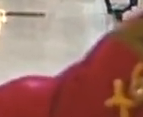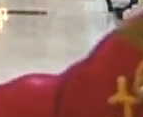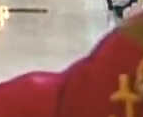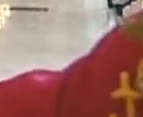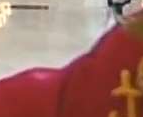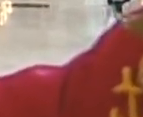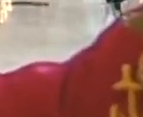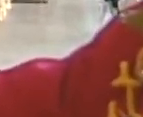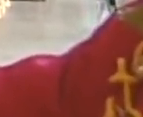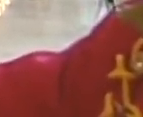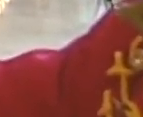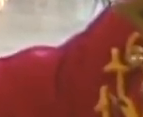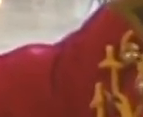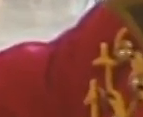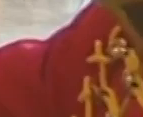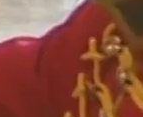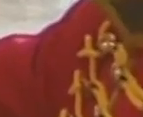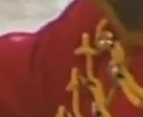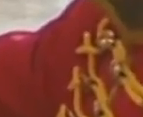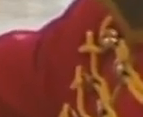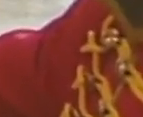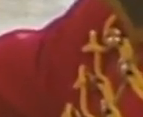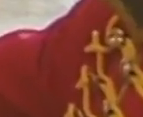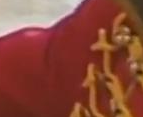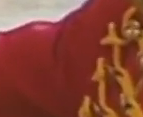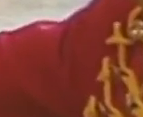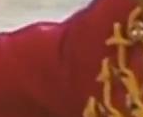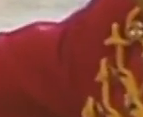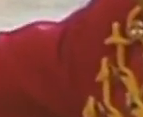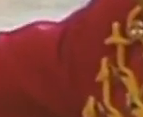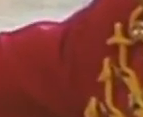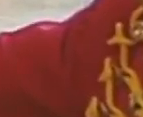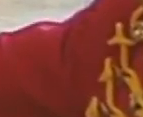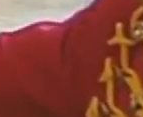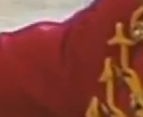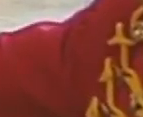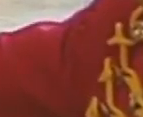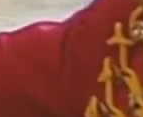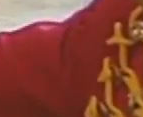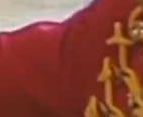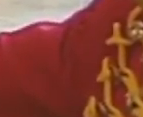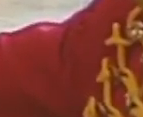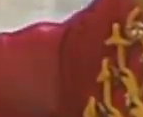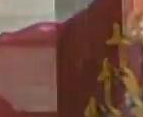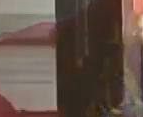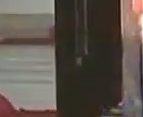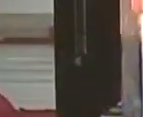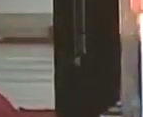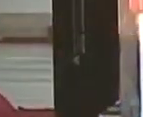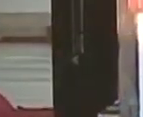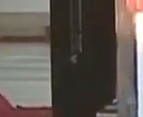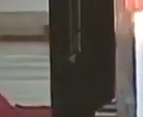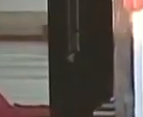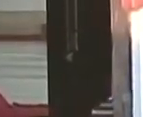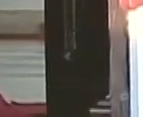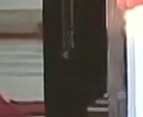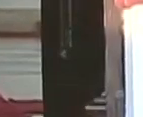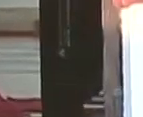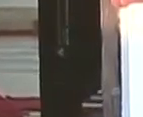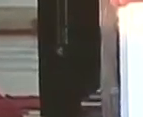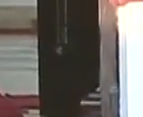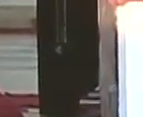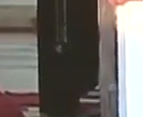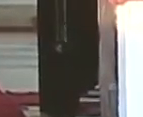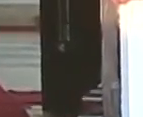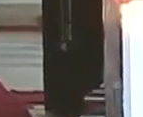al secretario general de la OPET, donde no se descarta ofrezca un balance de este encuentro entre